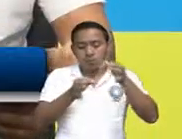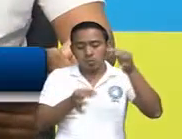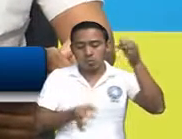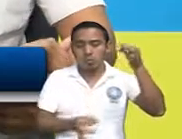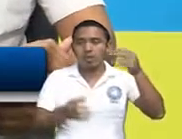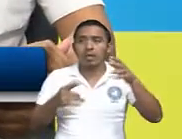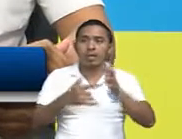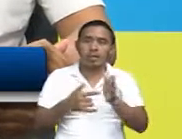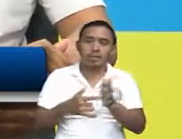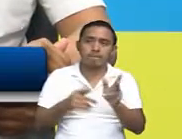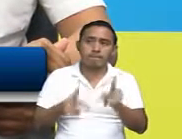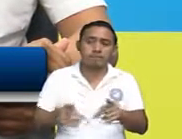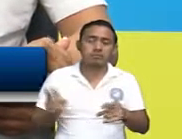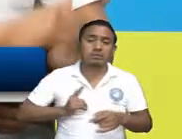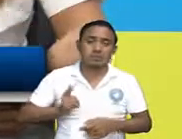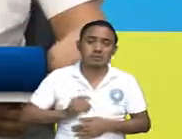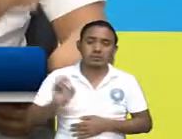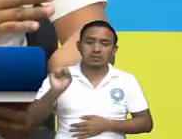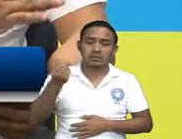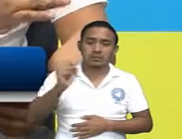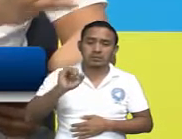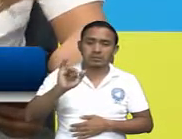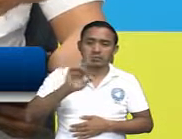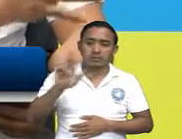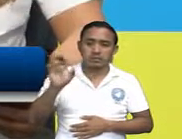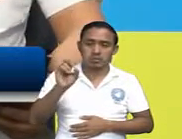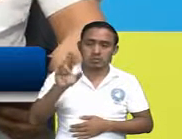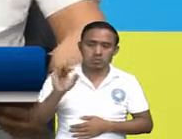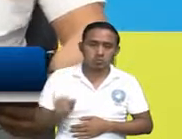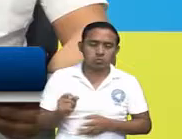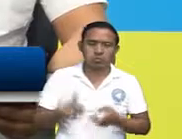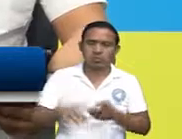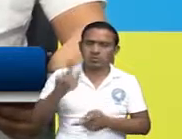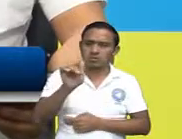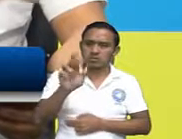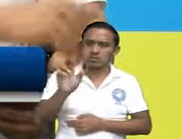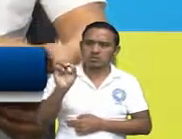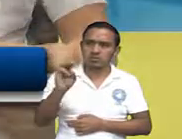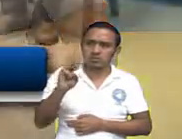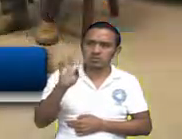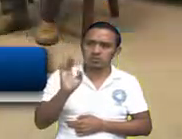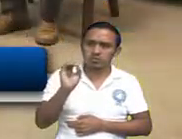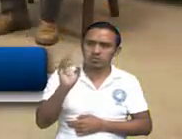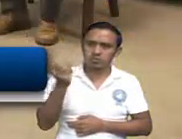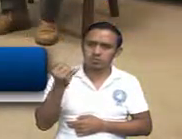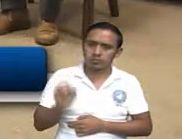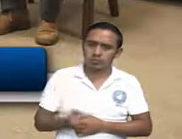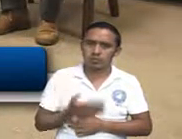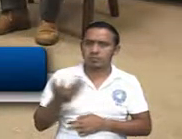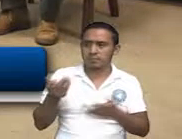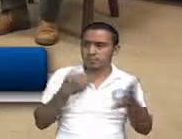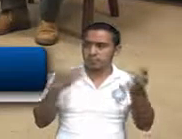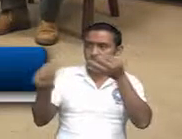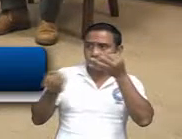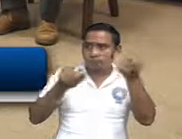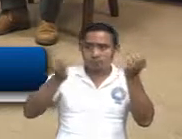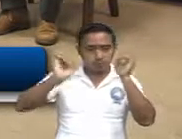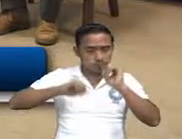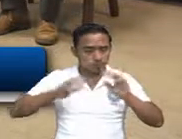ejemplo, una persona con cirrosis, con trombosis, algo así. Explíquenme para que nuestros amigos televidentes puedan